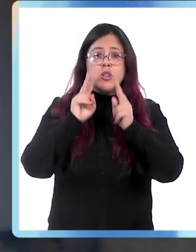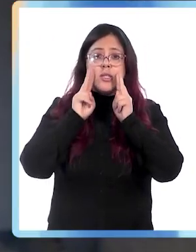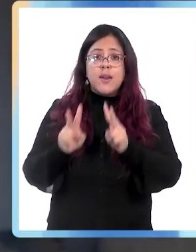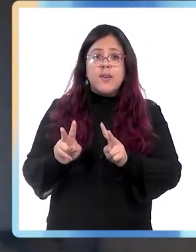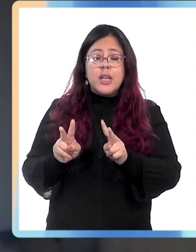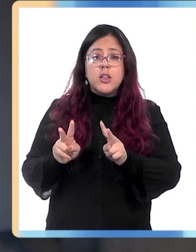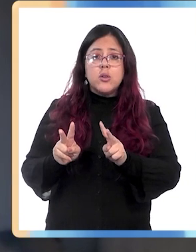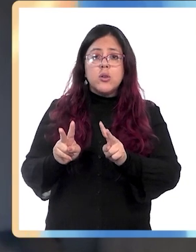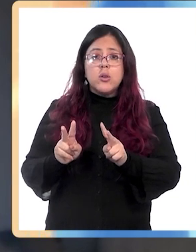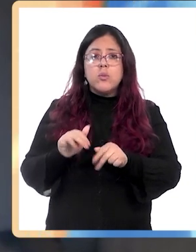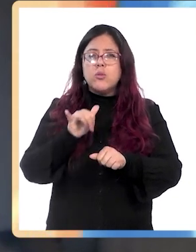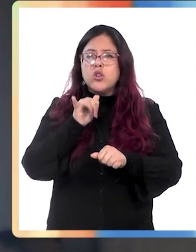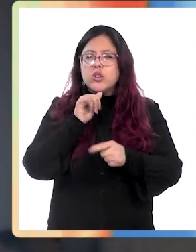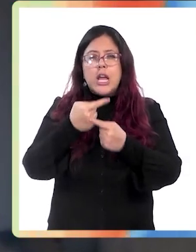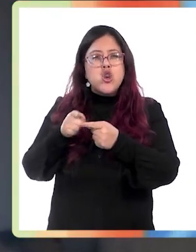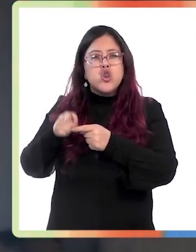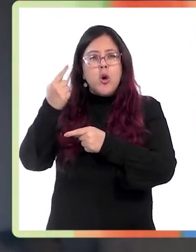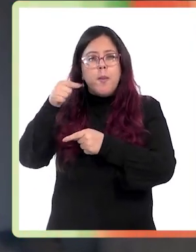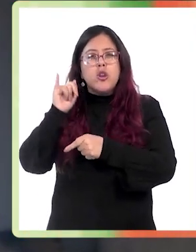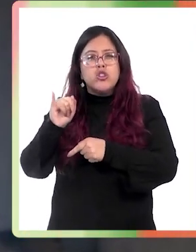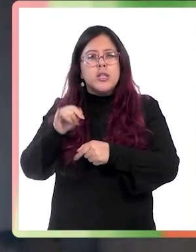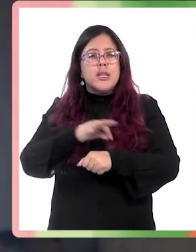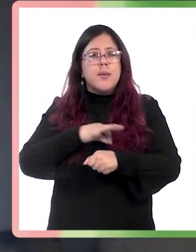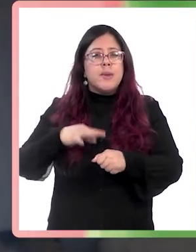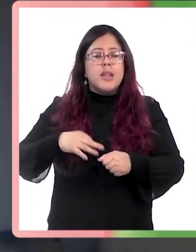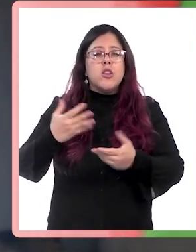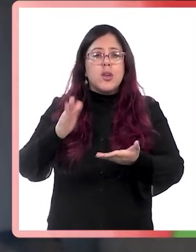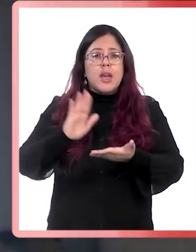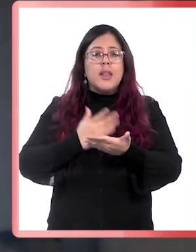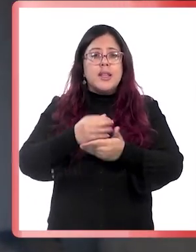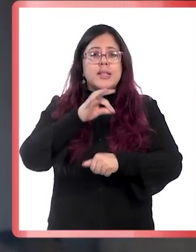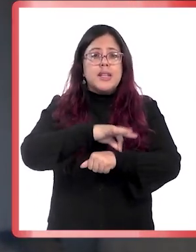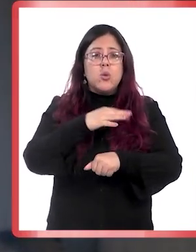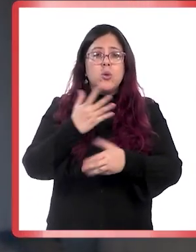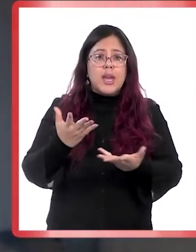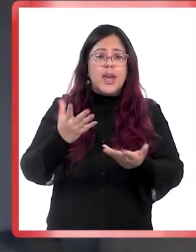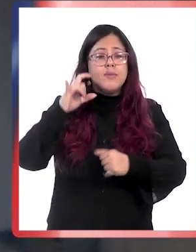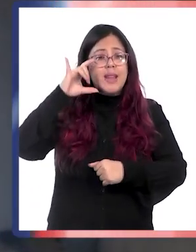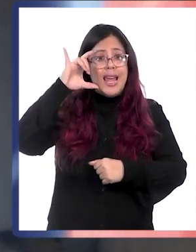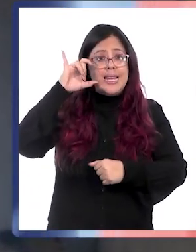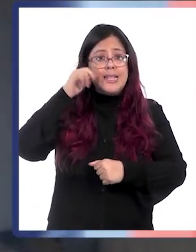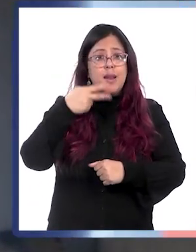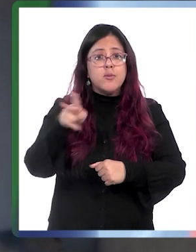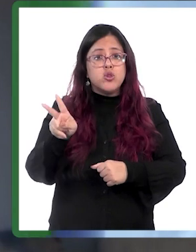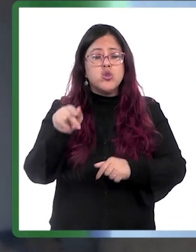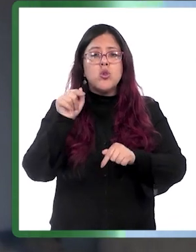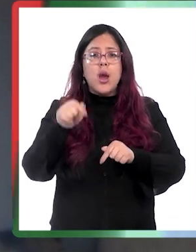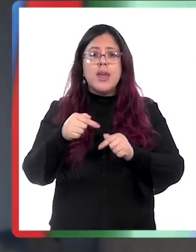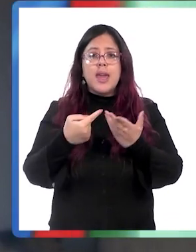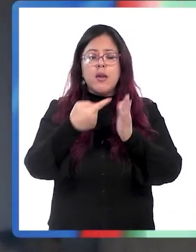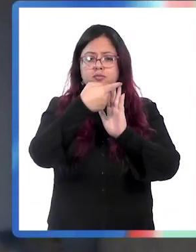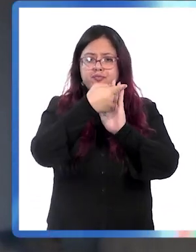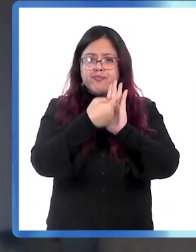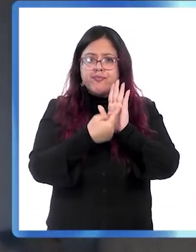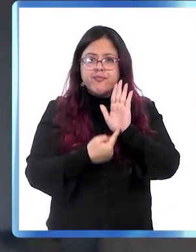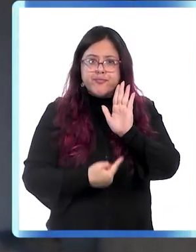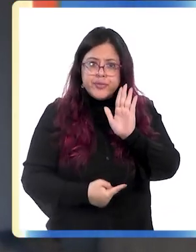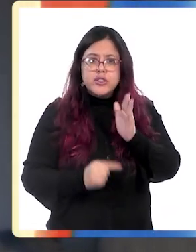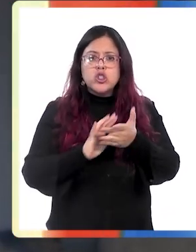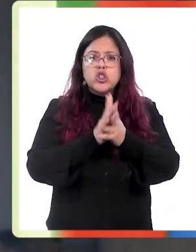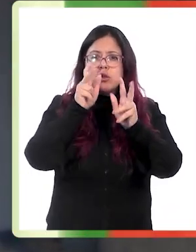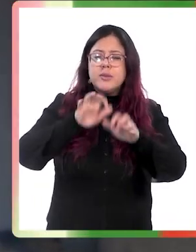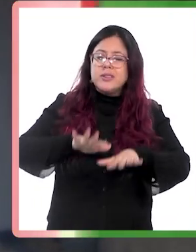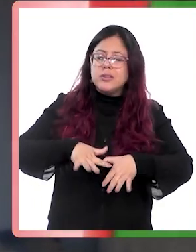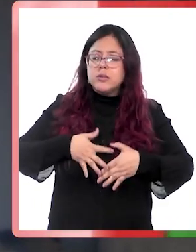no tengo claro en otros medios, pero yo sigo el Ministerio de Salud en su página de Instagram, salen todos los